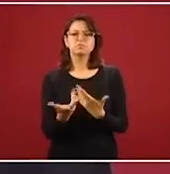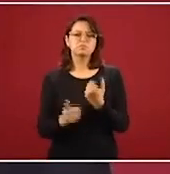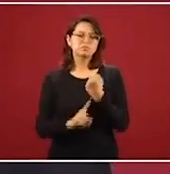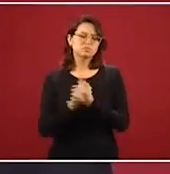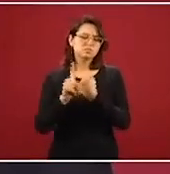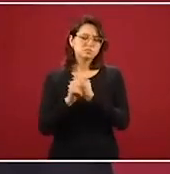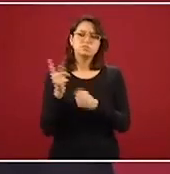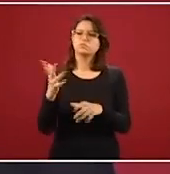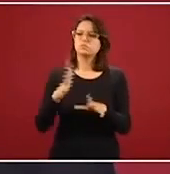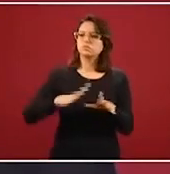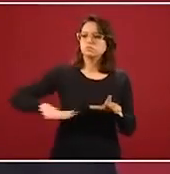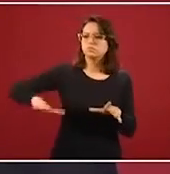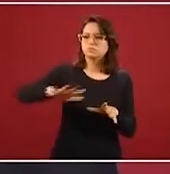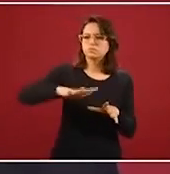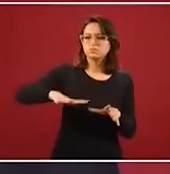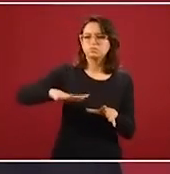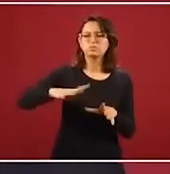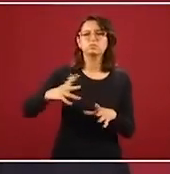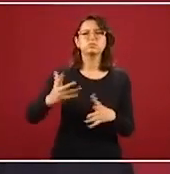sociales,